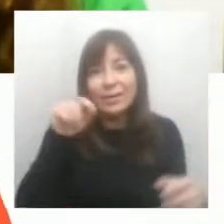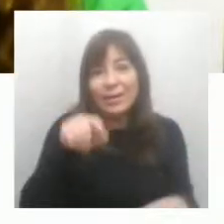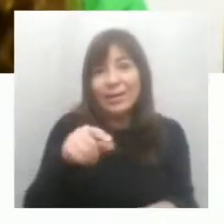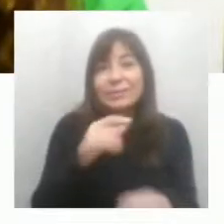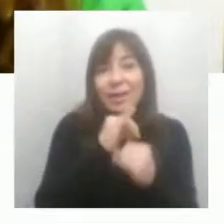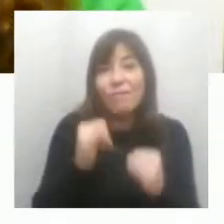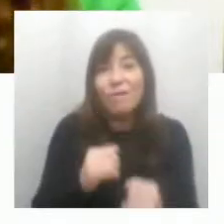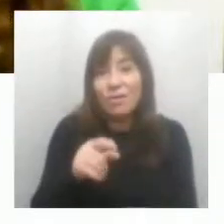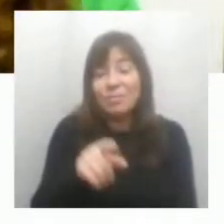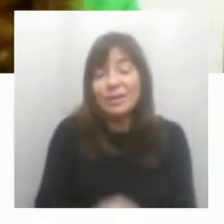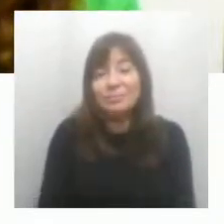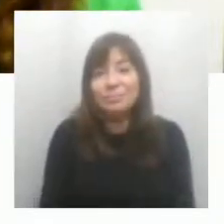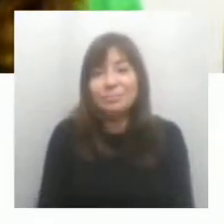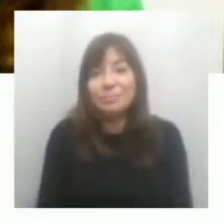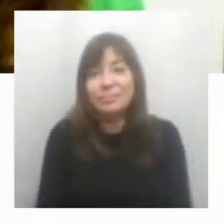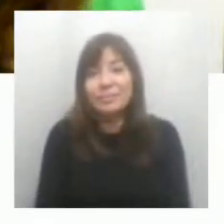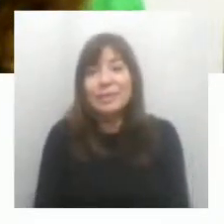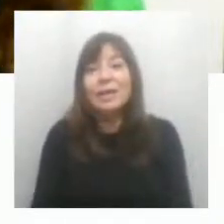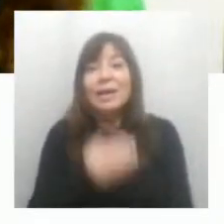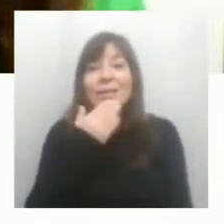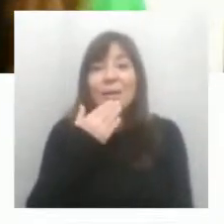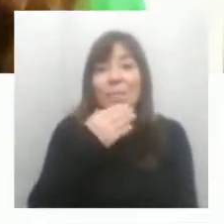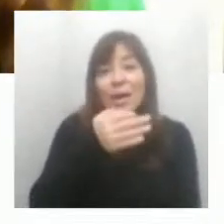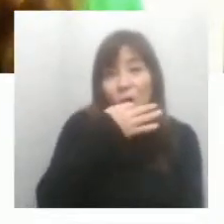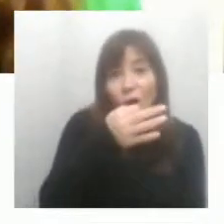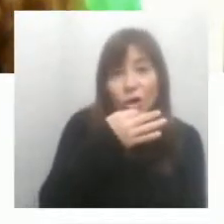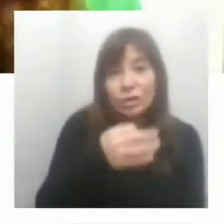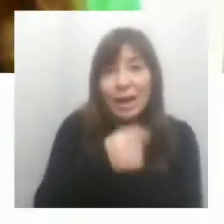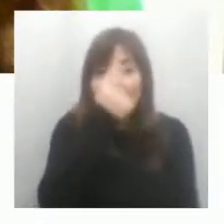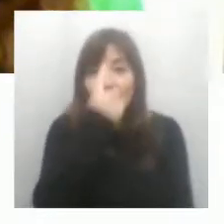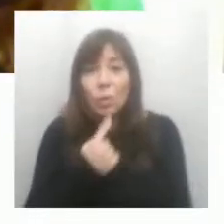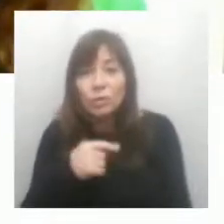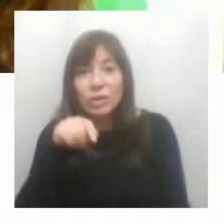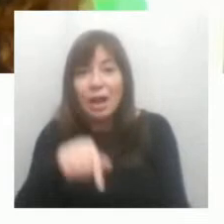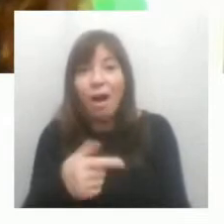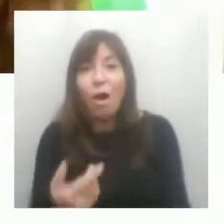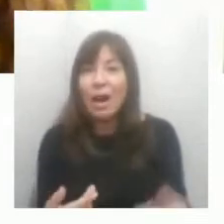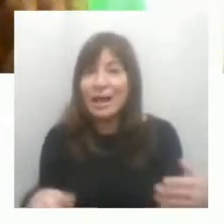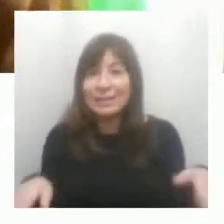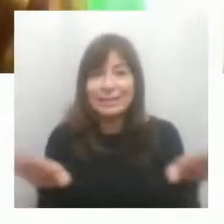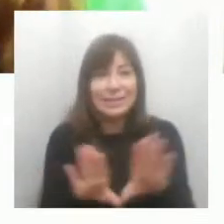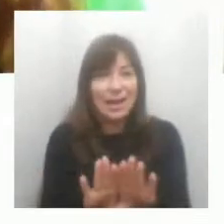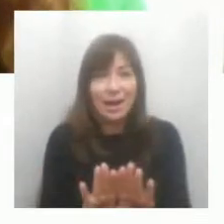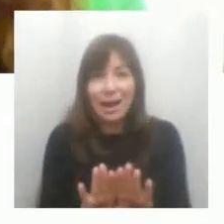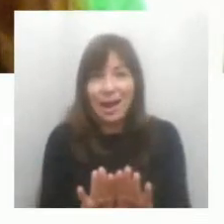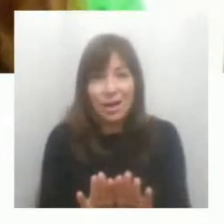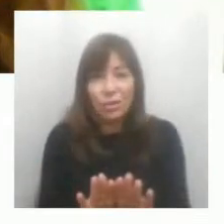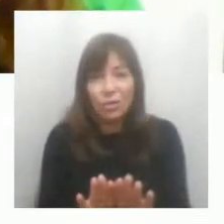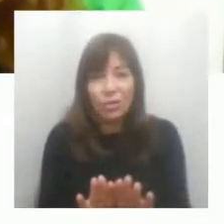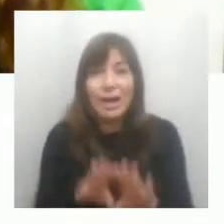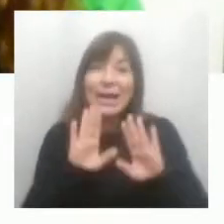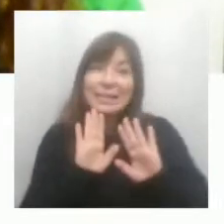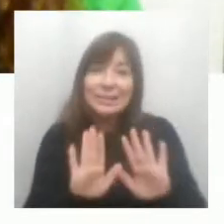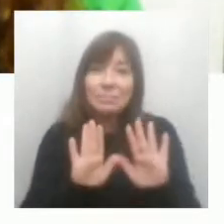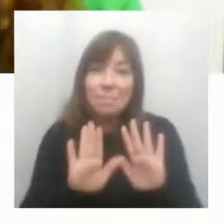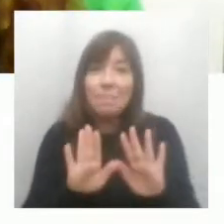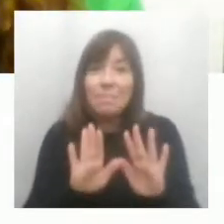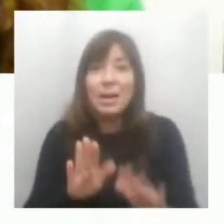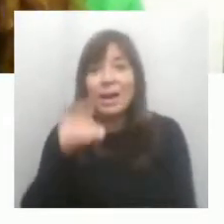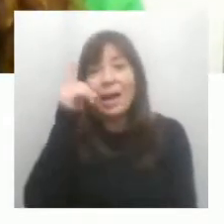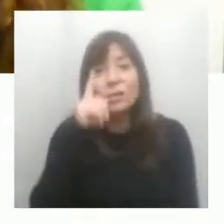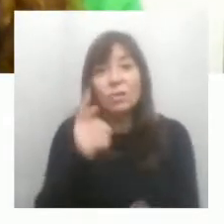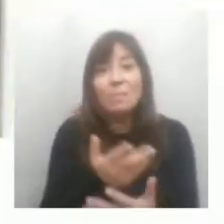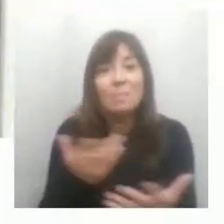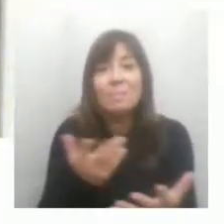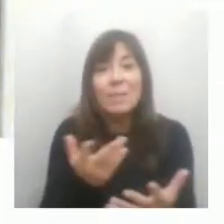fluida. Déjenme contarles también que el museo actualmente está cerrado y estamos esperando en el fondo para que sea